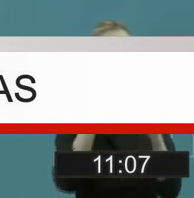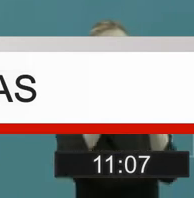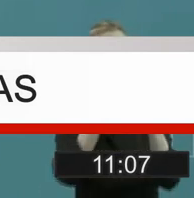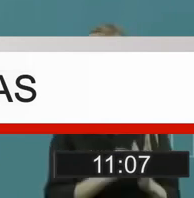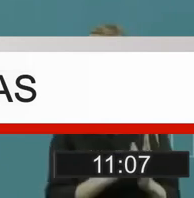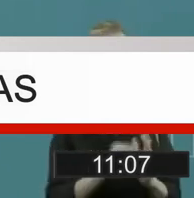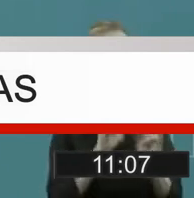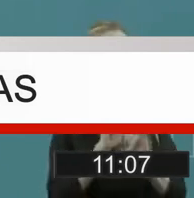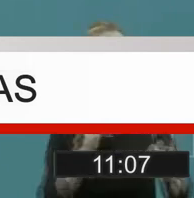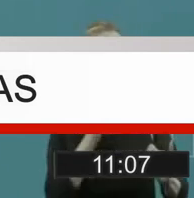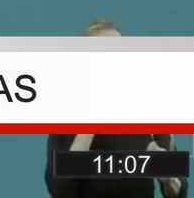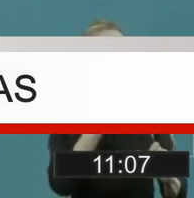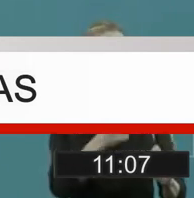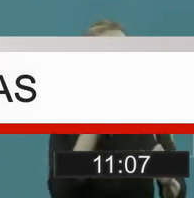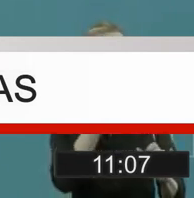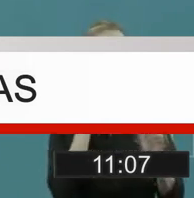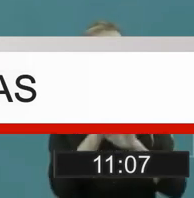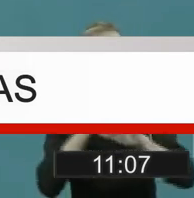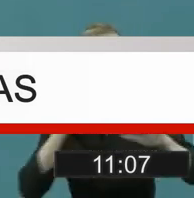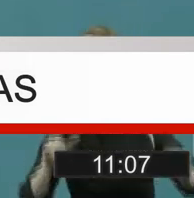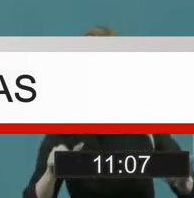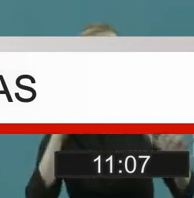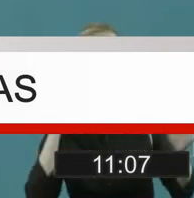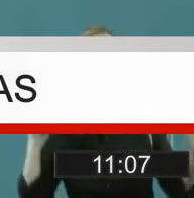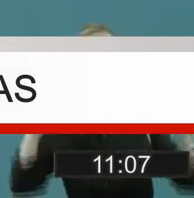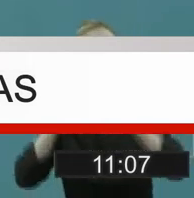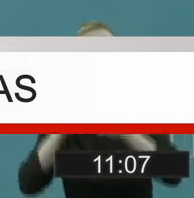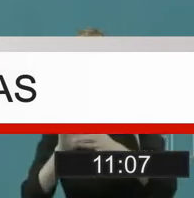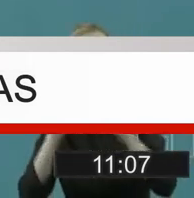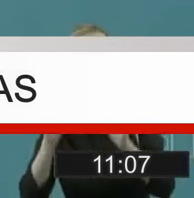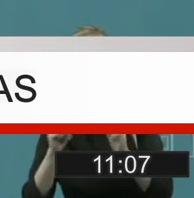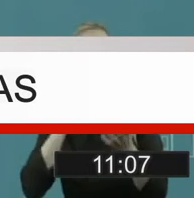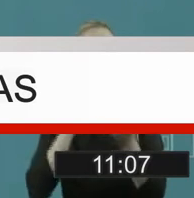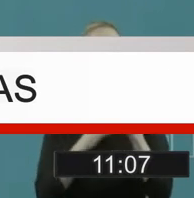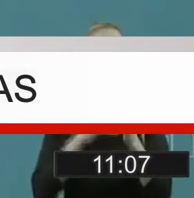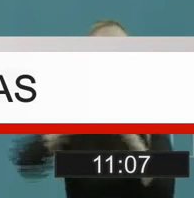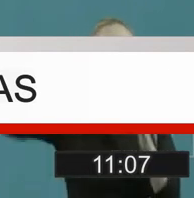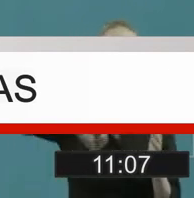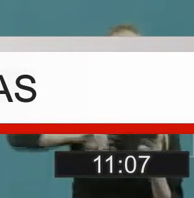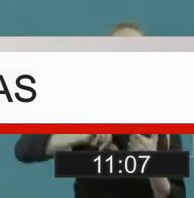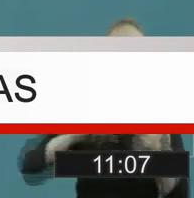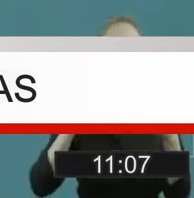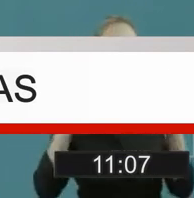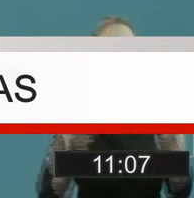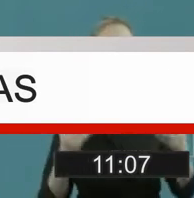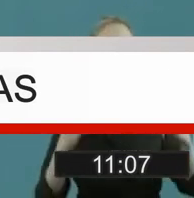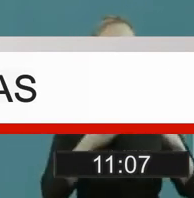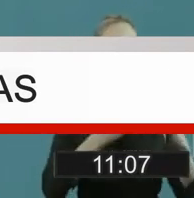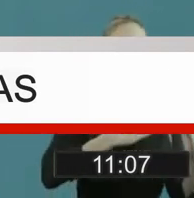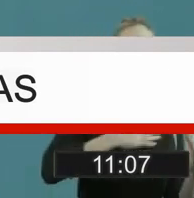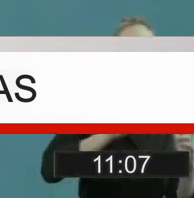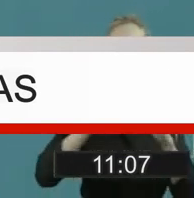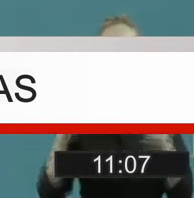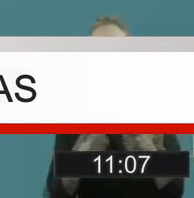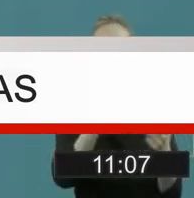van a cruzarse con los datos que están en poder del Estado con respecto a los ingresos, con respecto a las propiedades, y una vez que esos datos